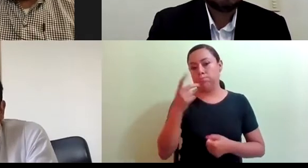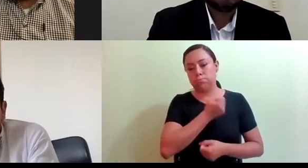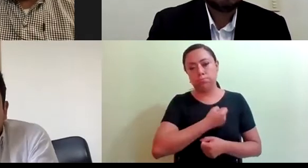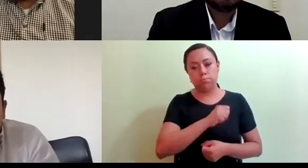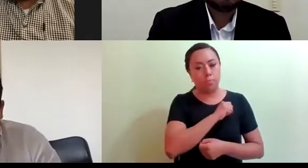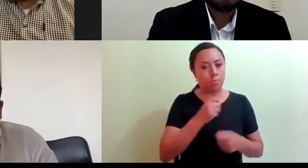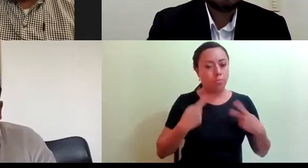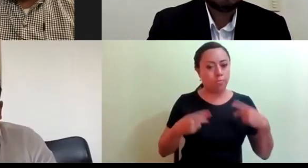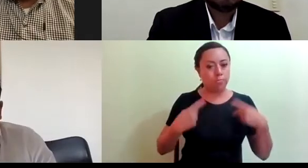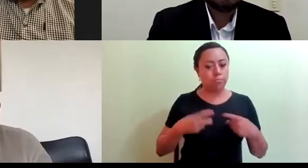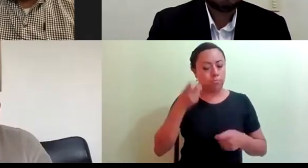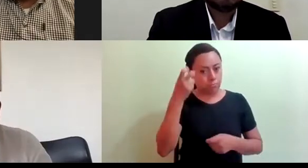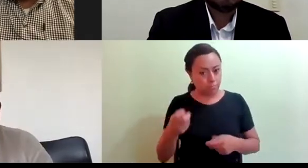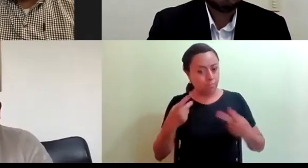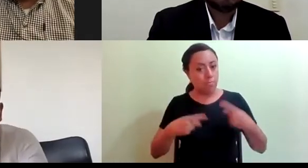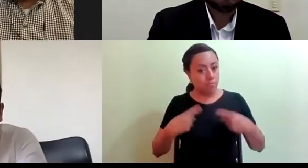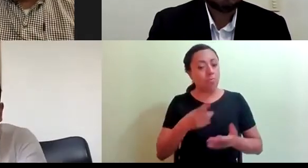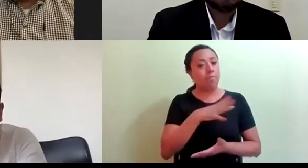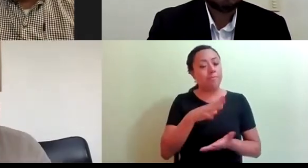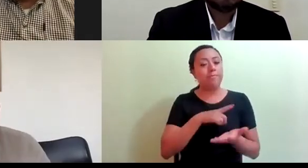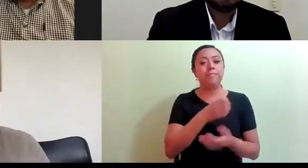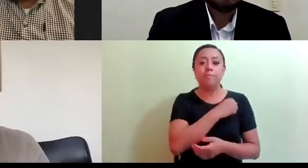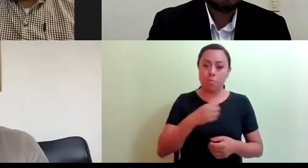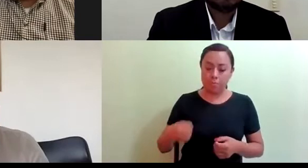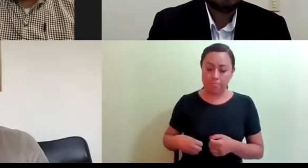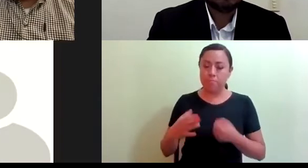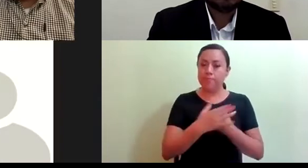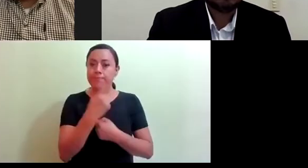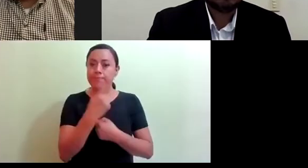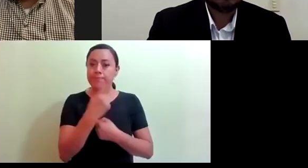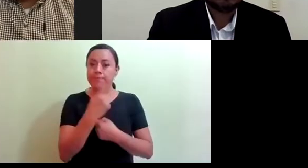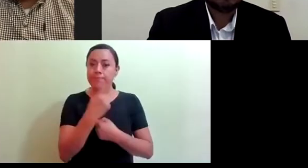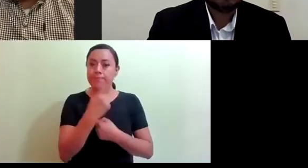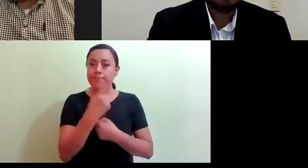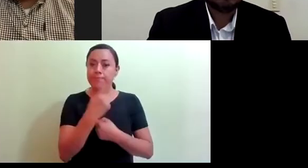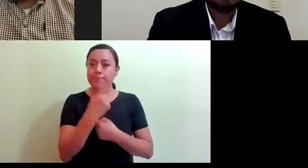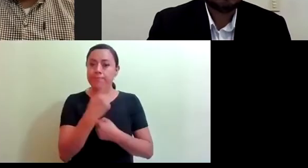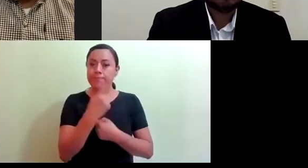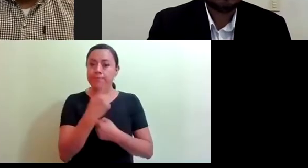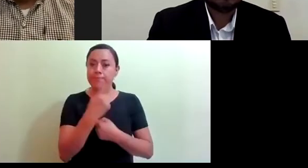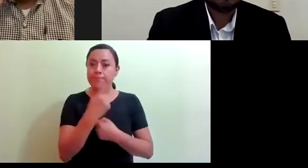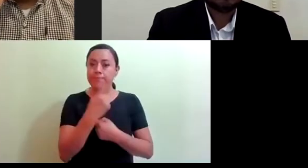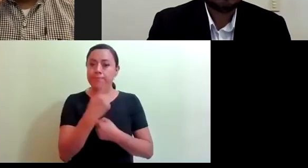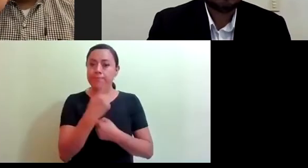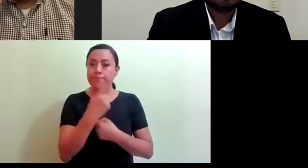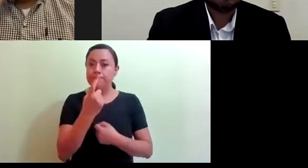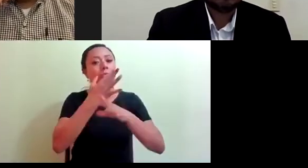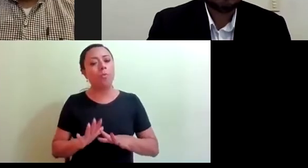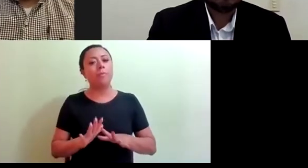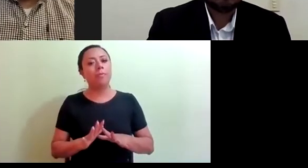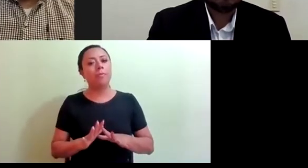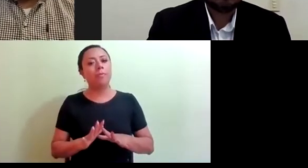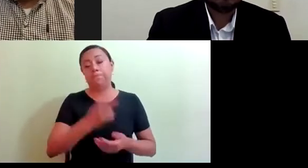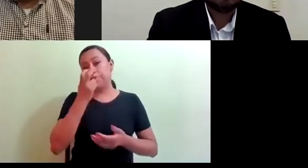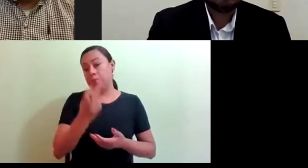de este sujeto obligado, pues dicha información tiene el carácter de dato personal sensible, susceptible de ser protegido